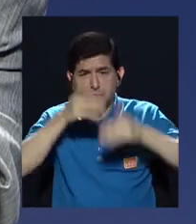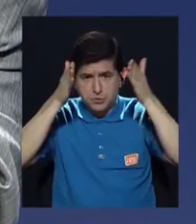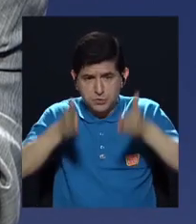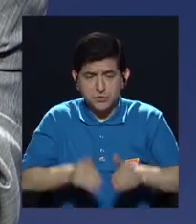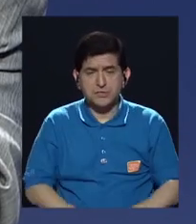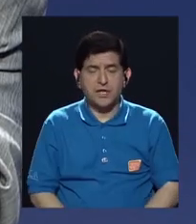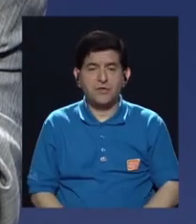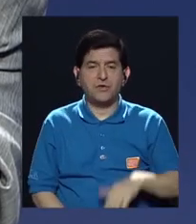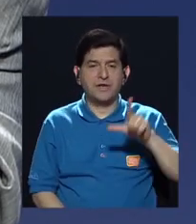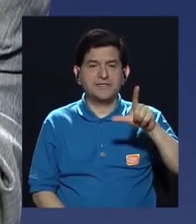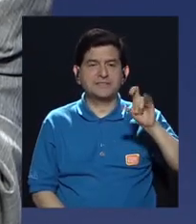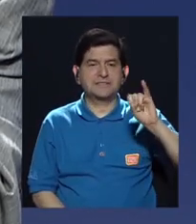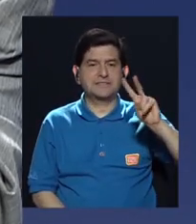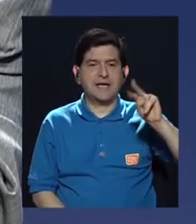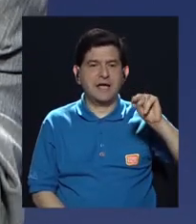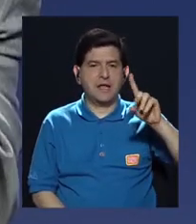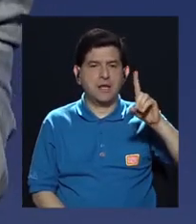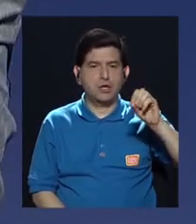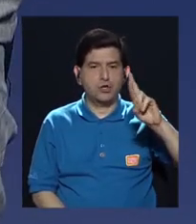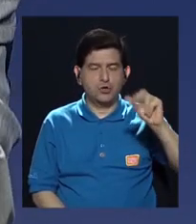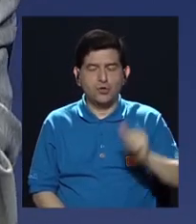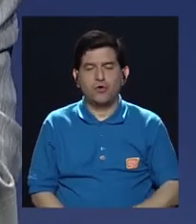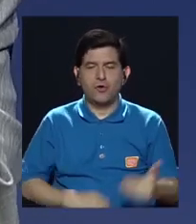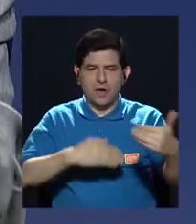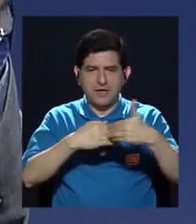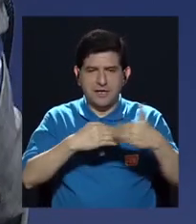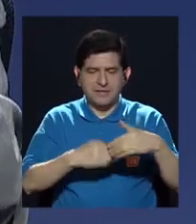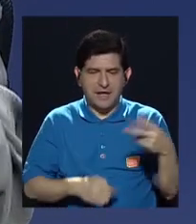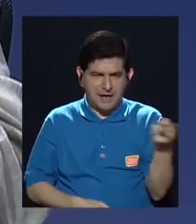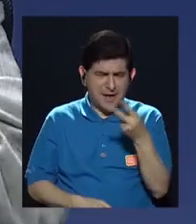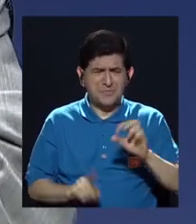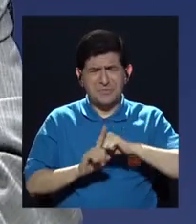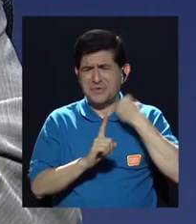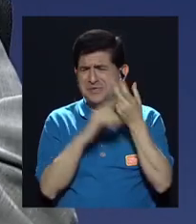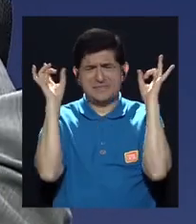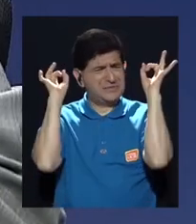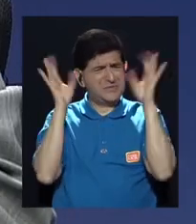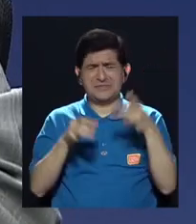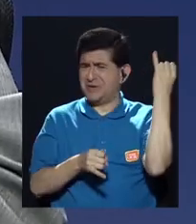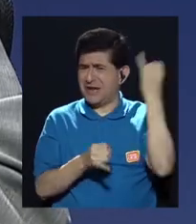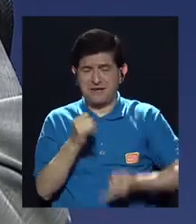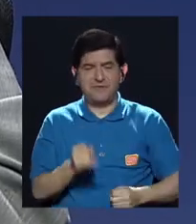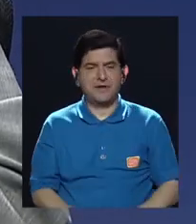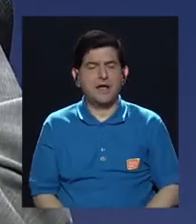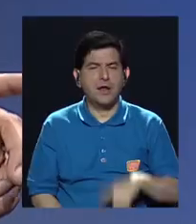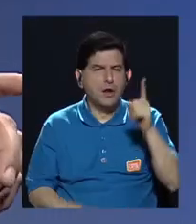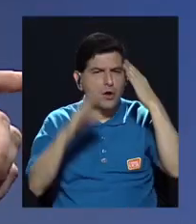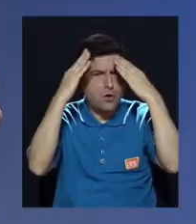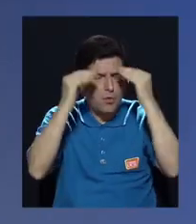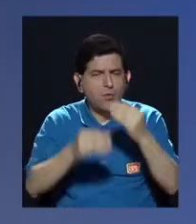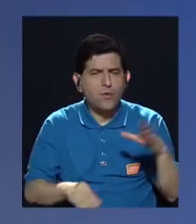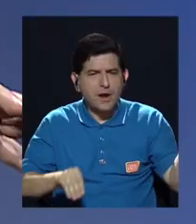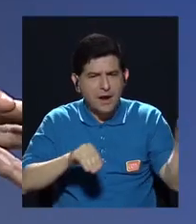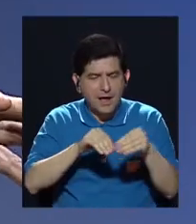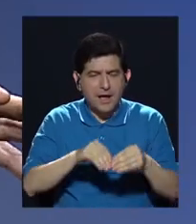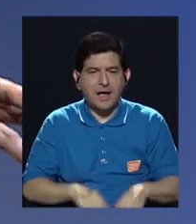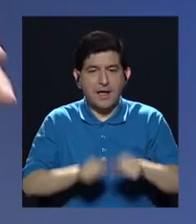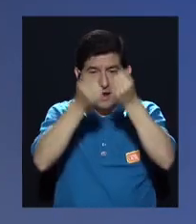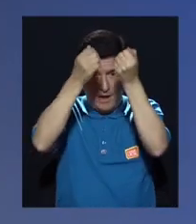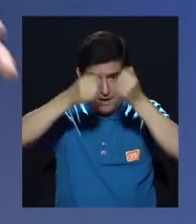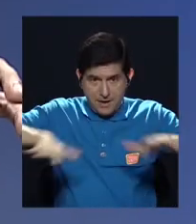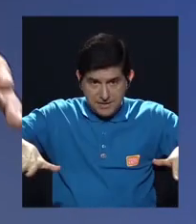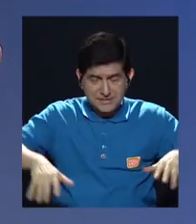combatientes a la Lindora y atacar por los dos lados, y esto hubiera sido una cosa espantosa. Tengo un dato adicional. En La